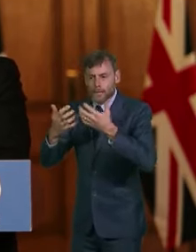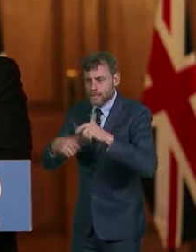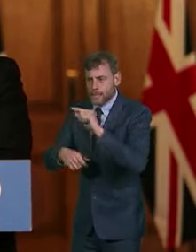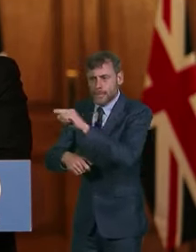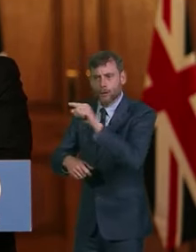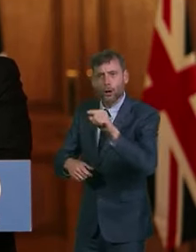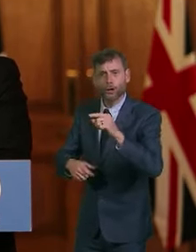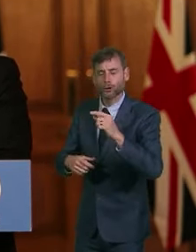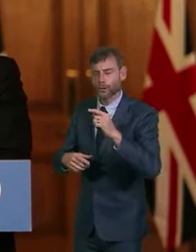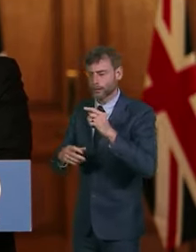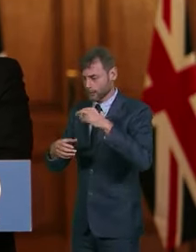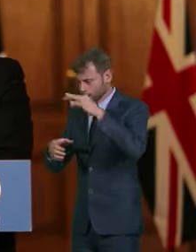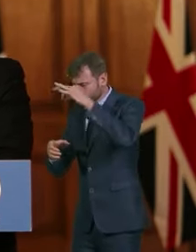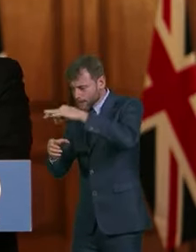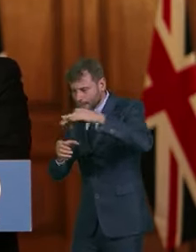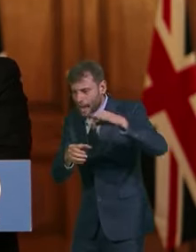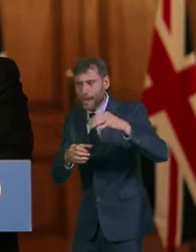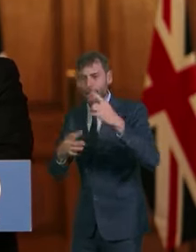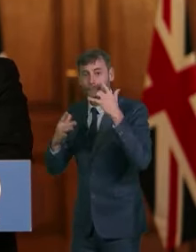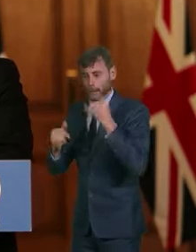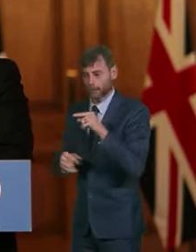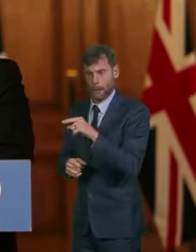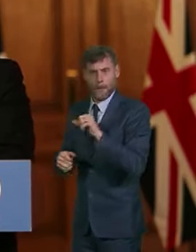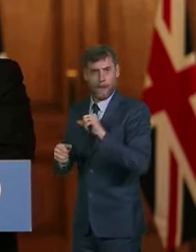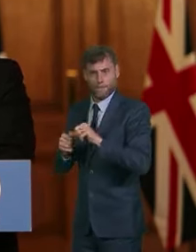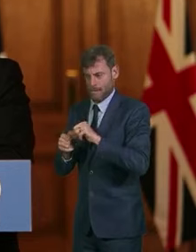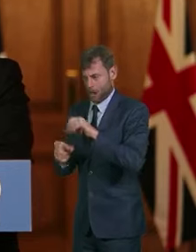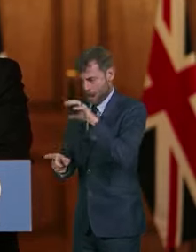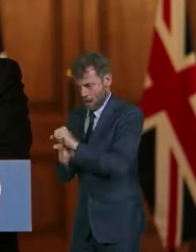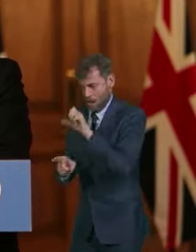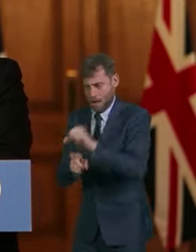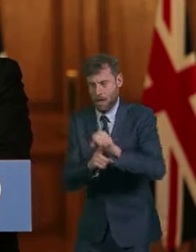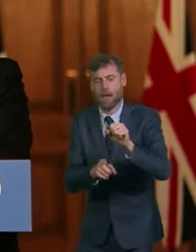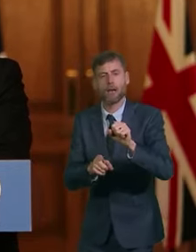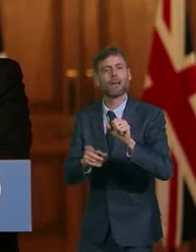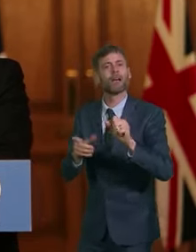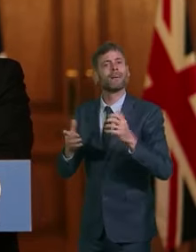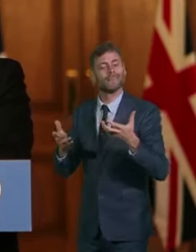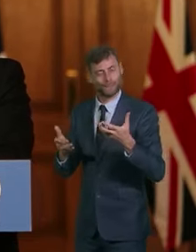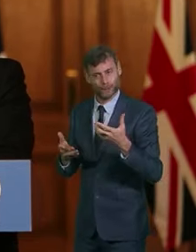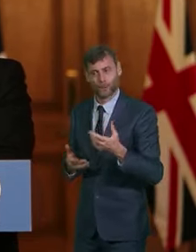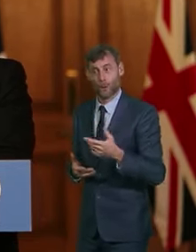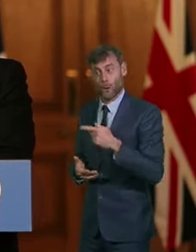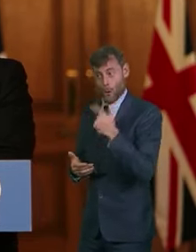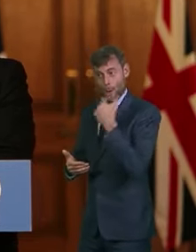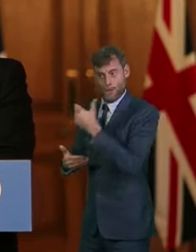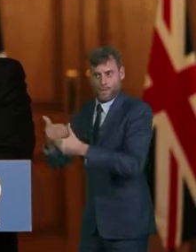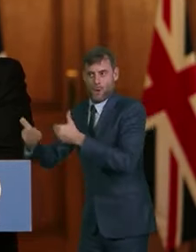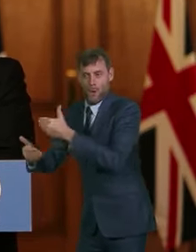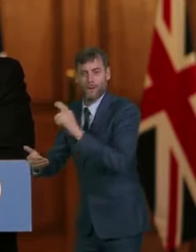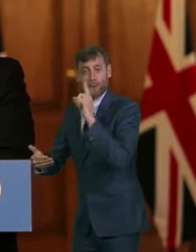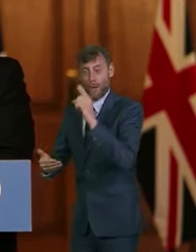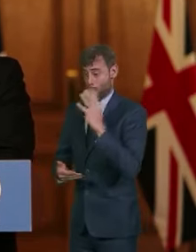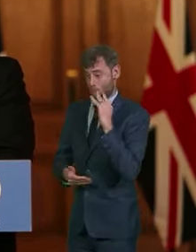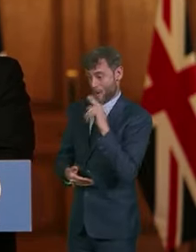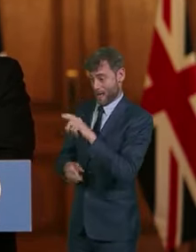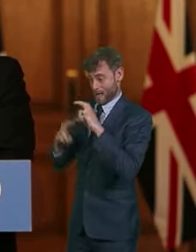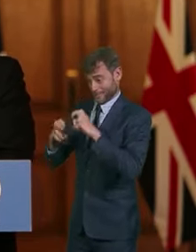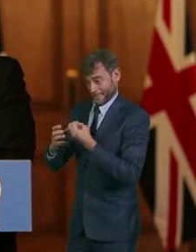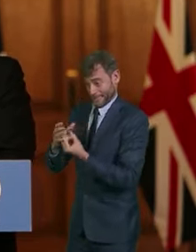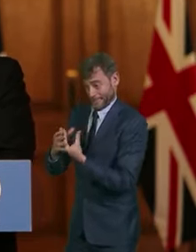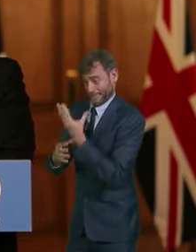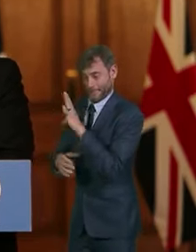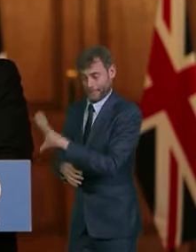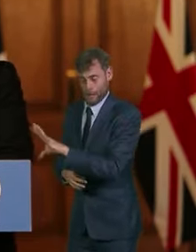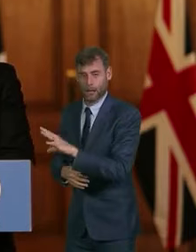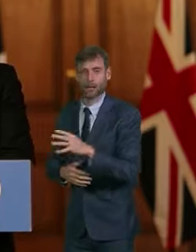Y hemos demostrado antes que podemos bajar la R. Y mientras tanto debemos proteger los puestos de trabajo, proteger los medios